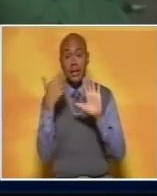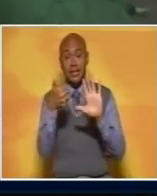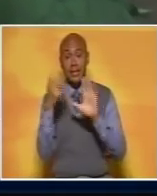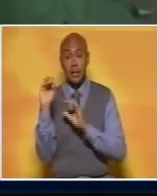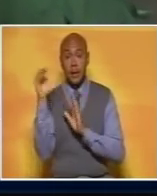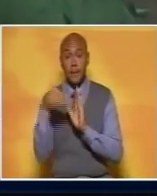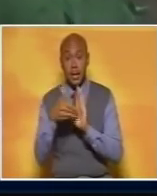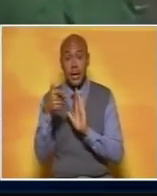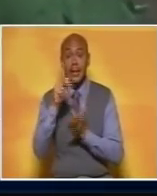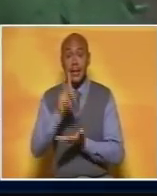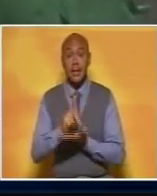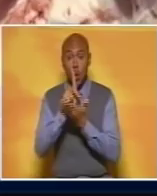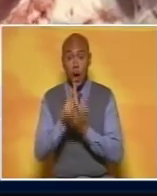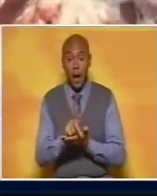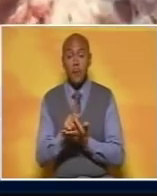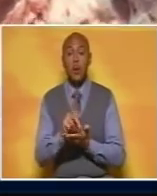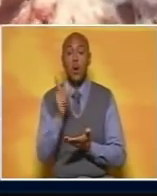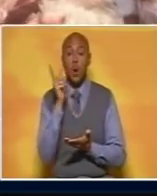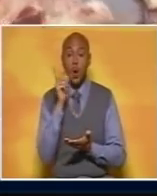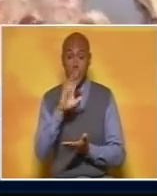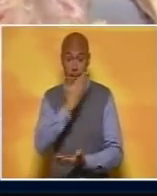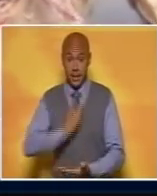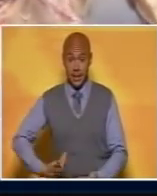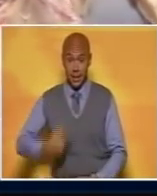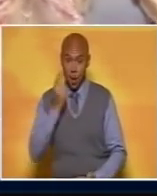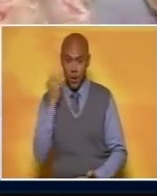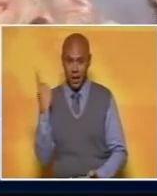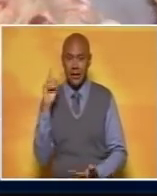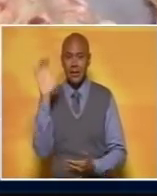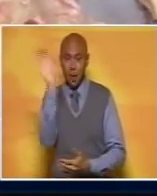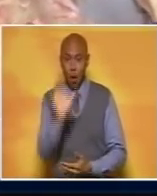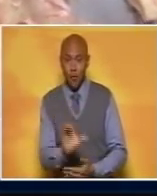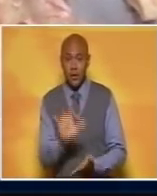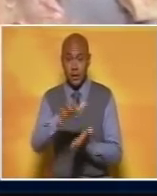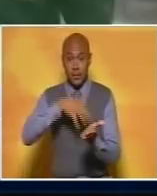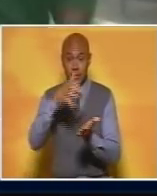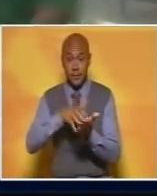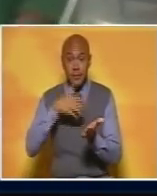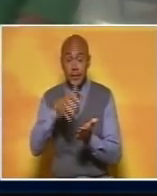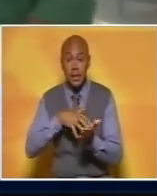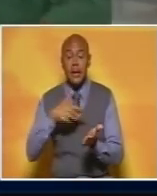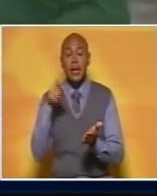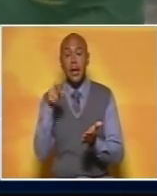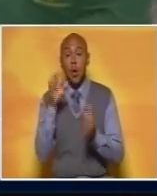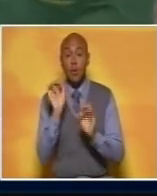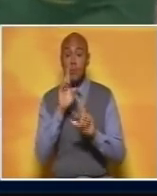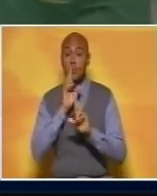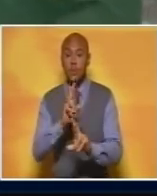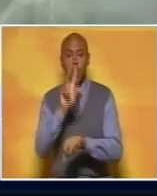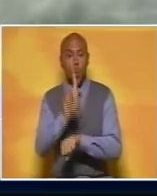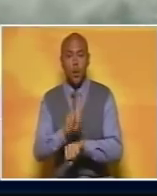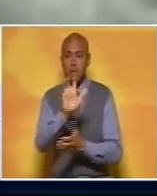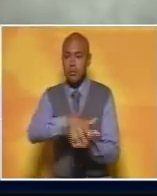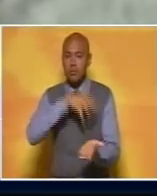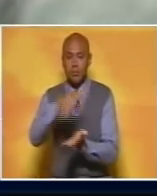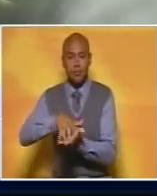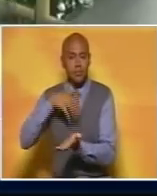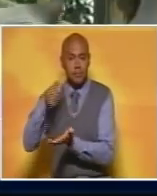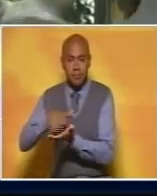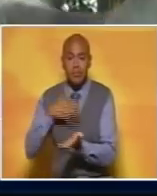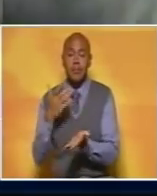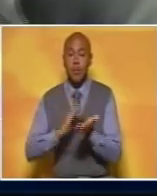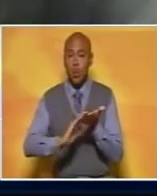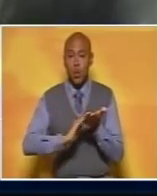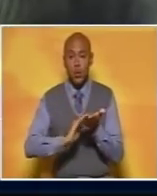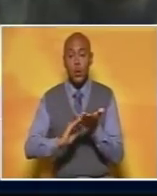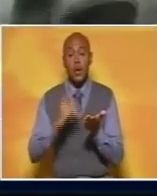el kilo. El presidente de Confagán aseveró que la solución a los problemas del país está en los campos venezolanos, por lo que expresó su